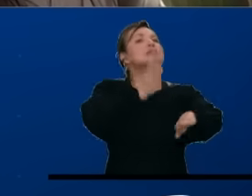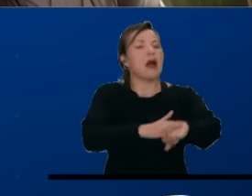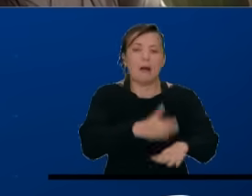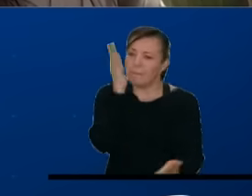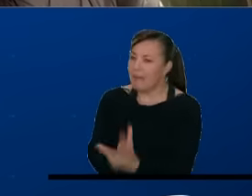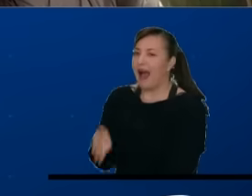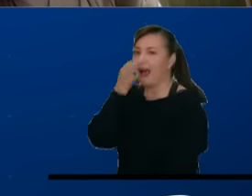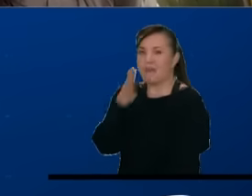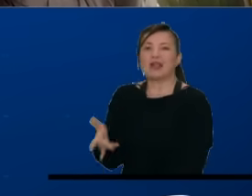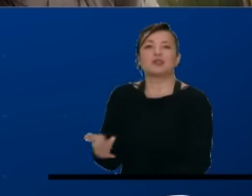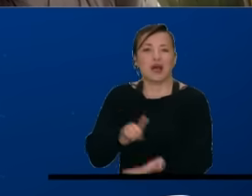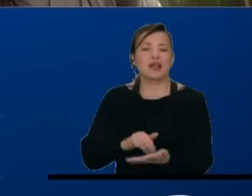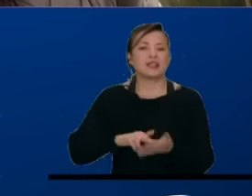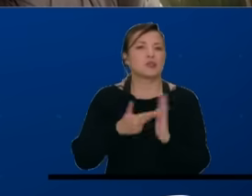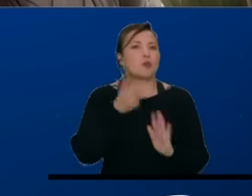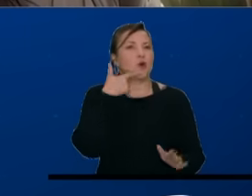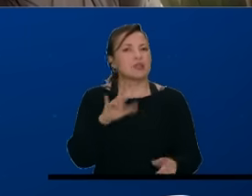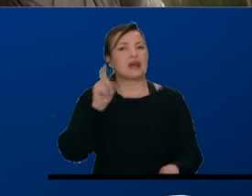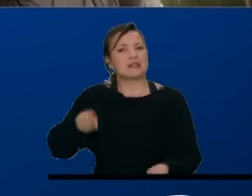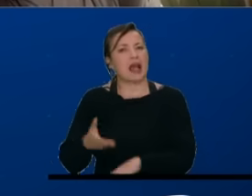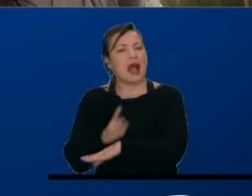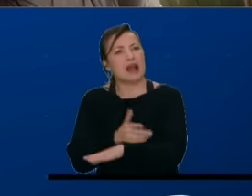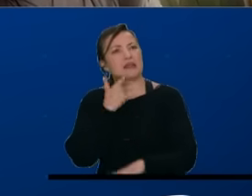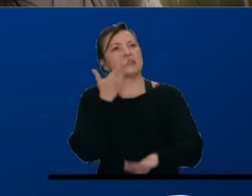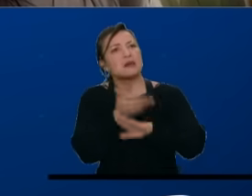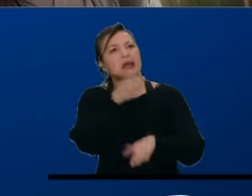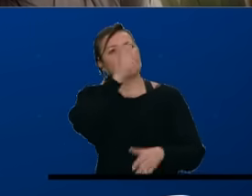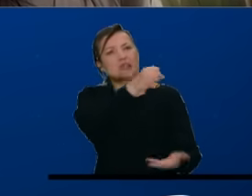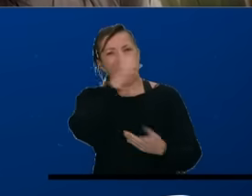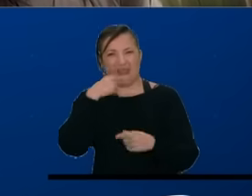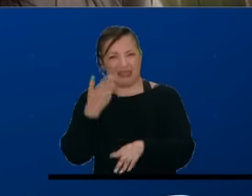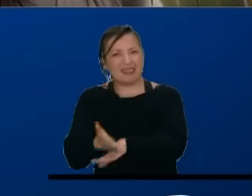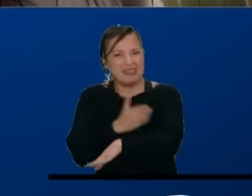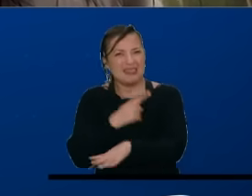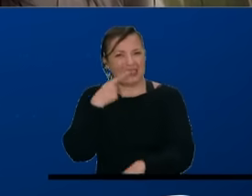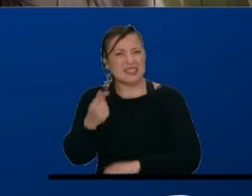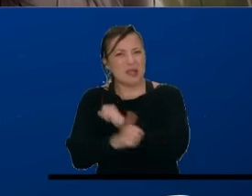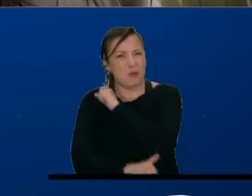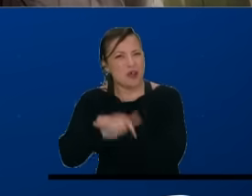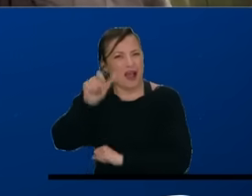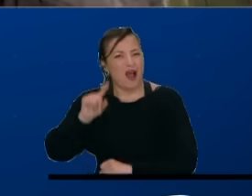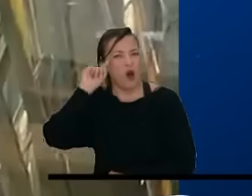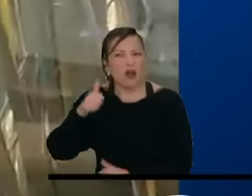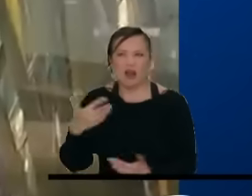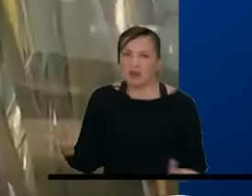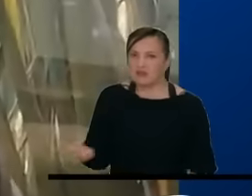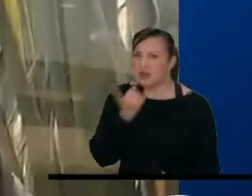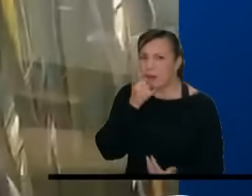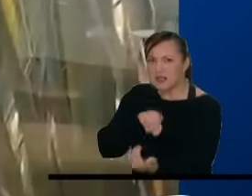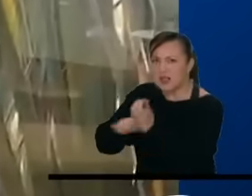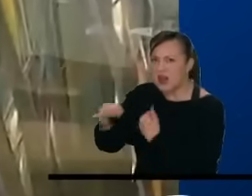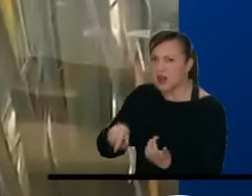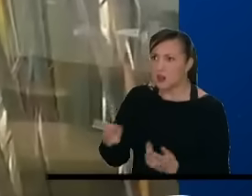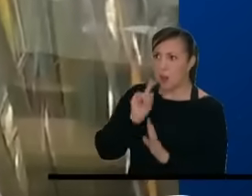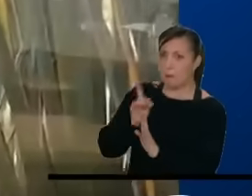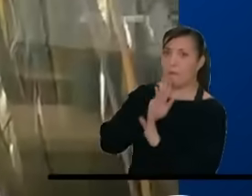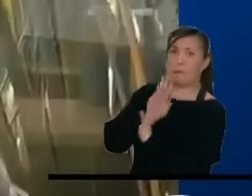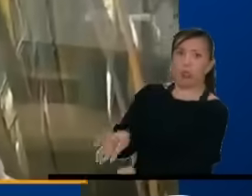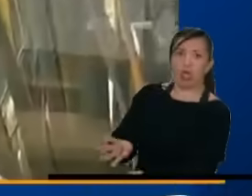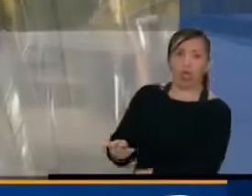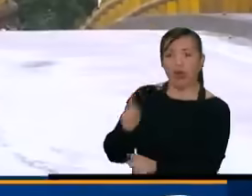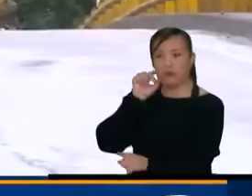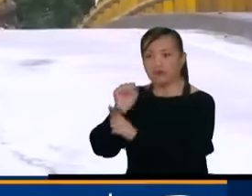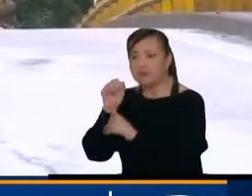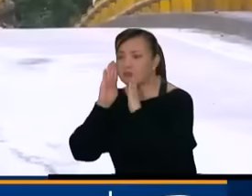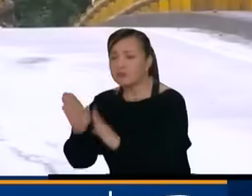estamos reclamando inversión. ¿Qué es lo que pasa con esa vía? ¿Abandono? Mira, lo primero es una vía que está